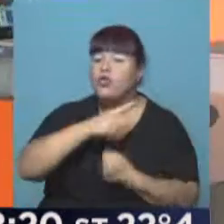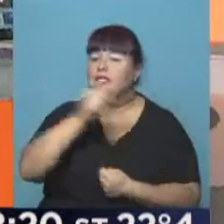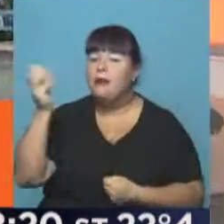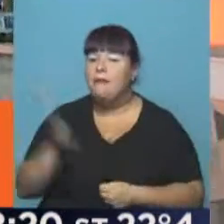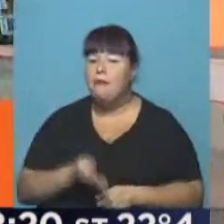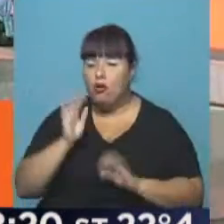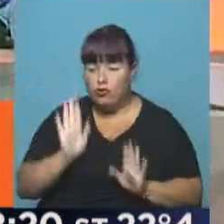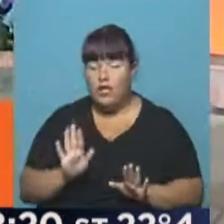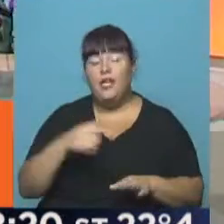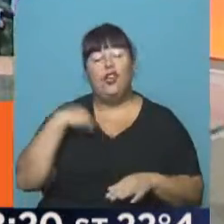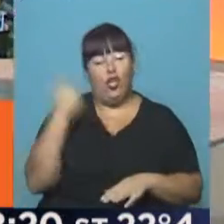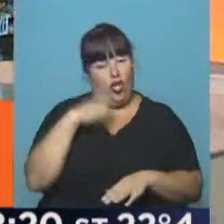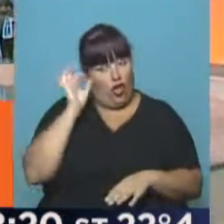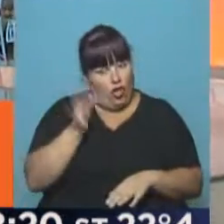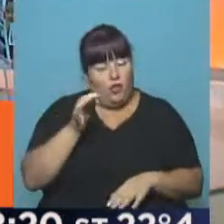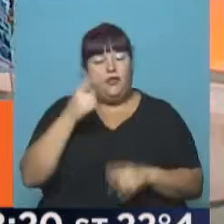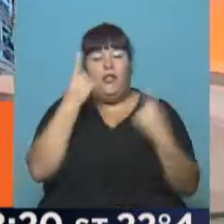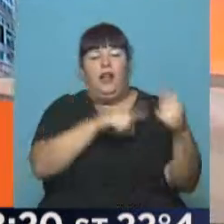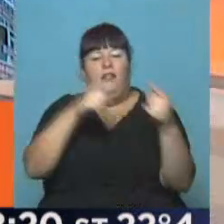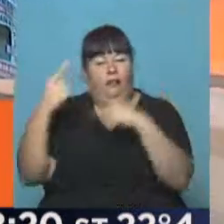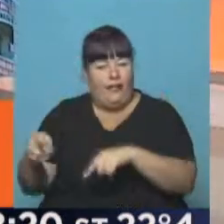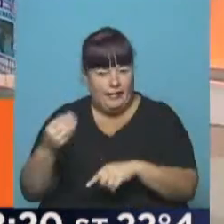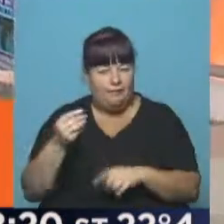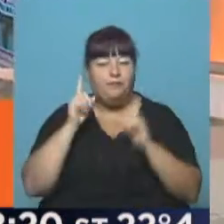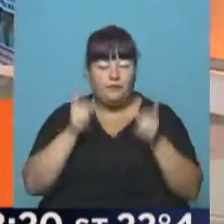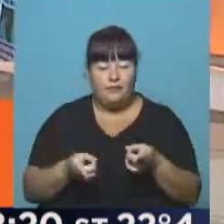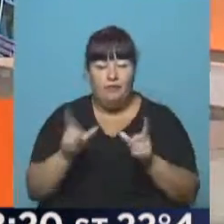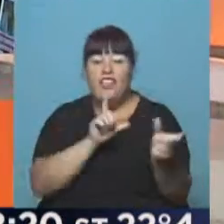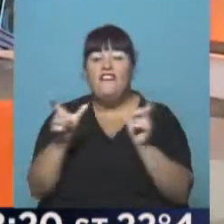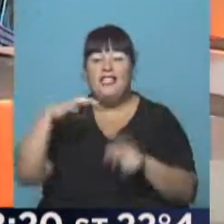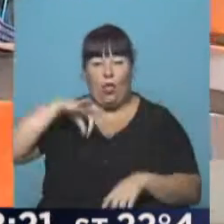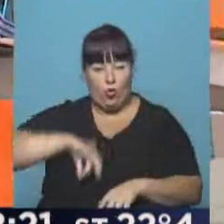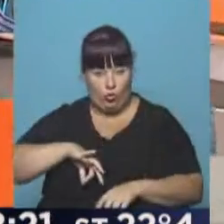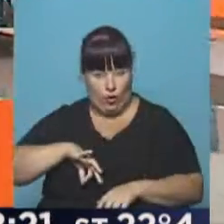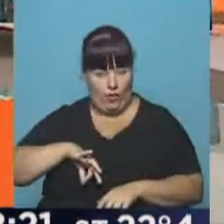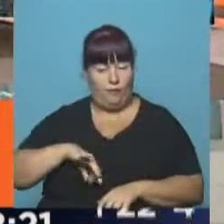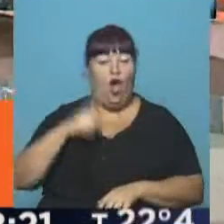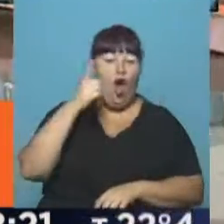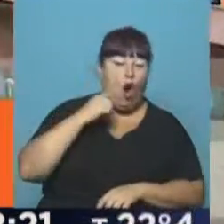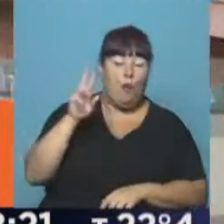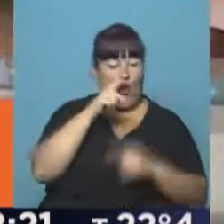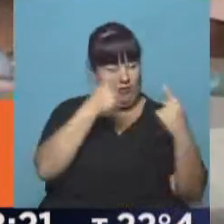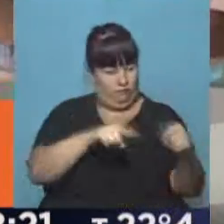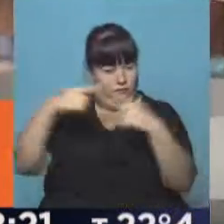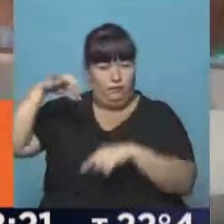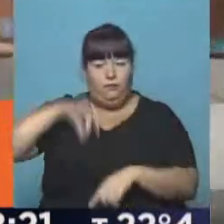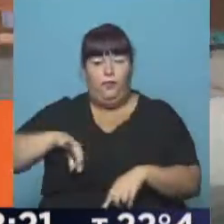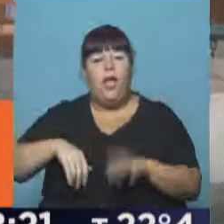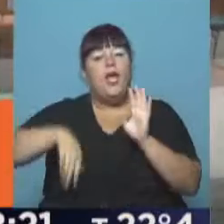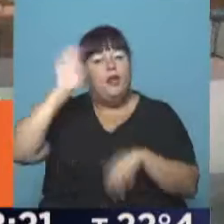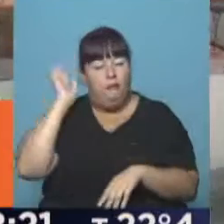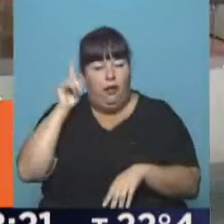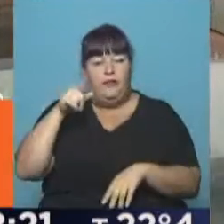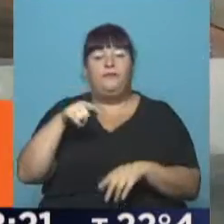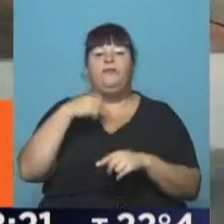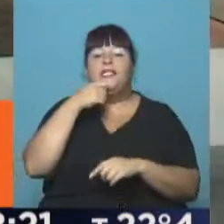Lo que sabemos hoy es que el diferencial, inclusive la brecha salarial de varones y mujeres, es más pronunciada